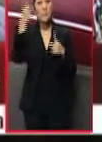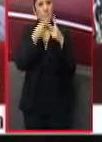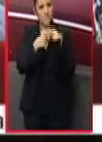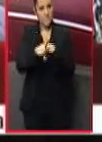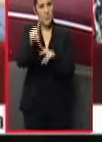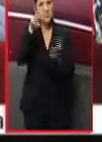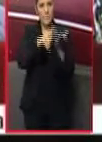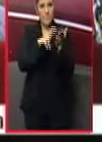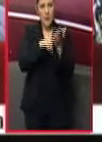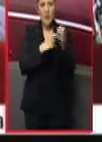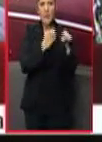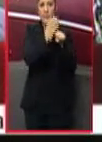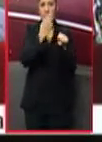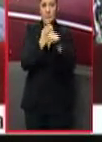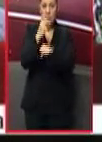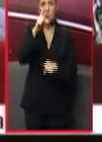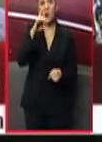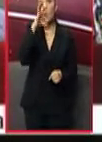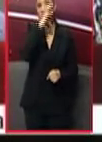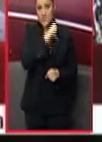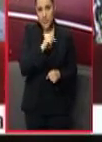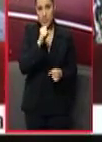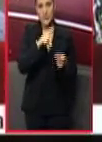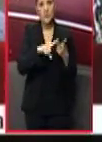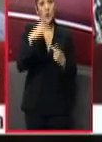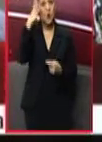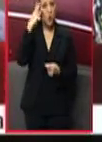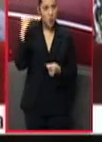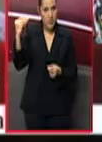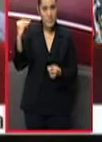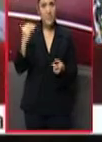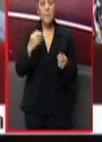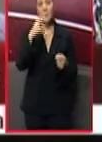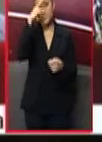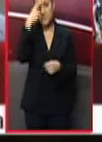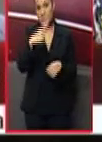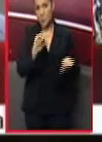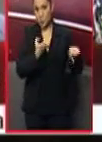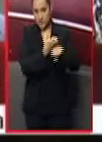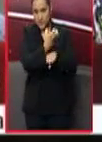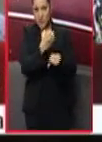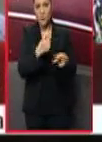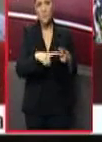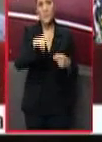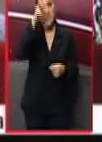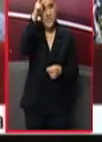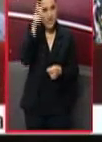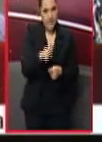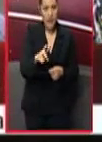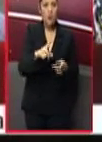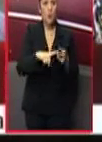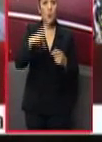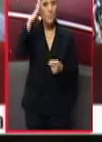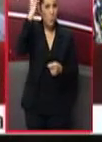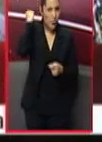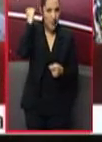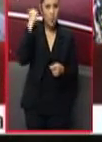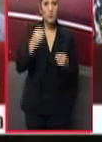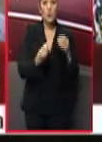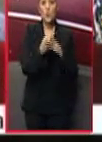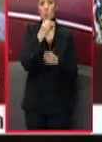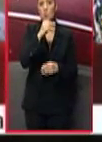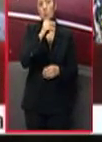en los estados de Aguascalientes, Colima, Estado de México, Hidalgo, Morelos, Nuevo